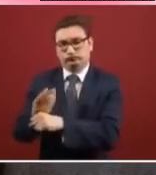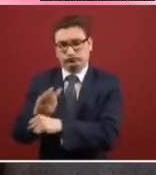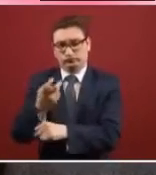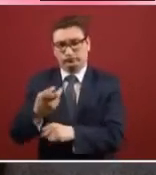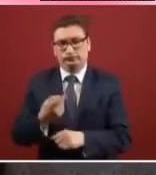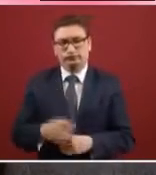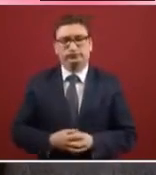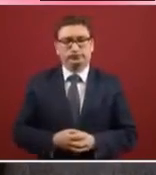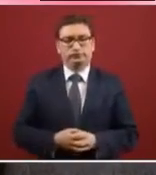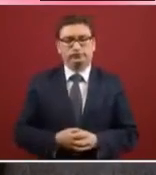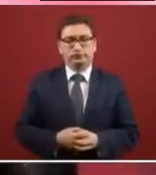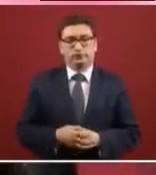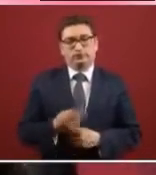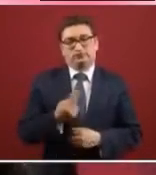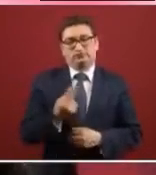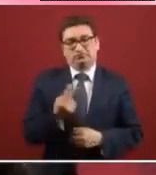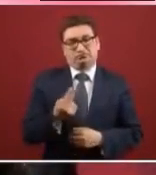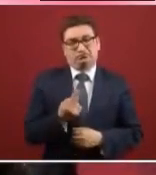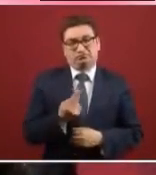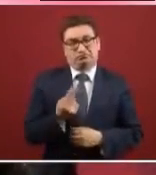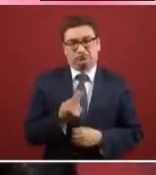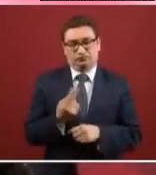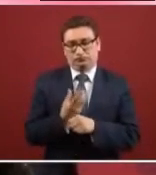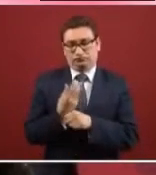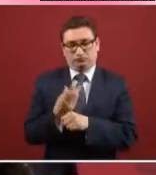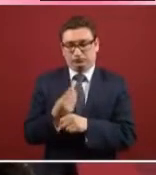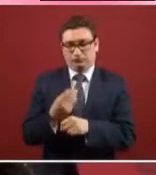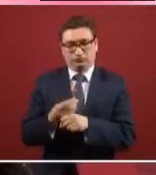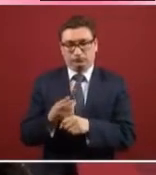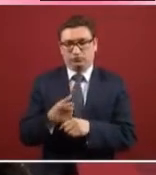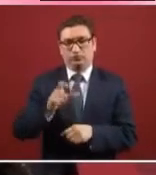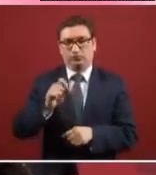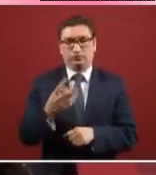roads that were started, and it cost them over